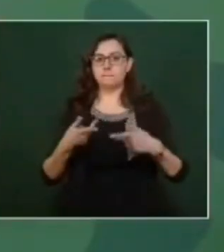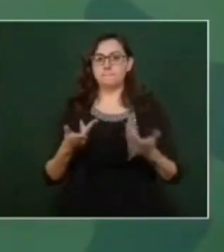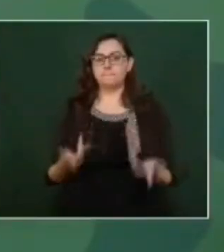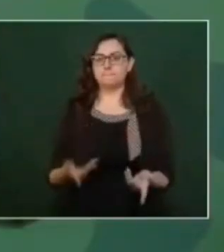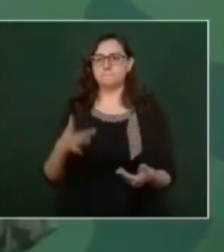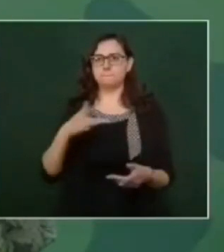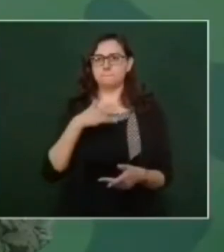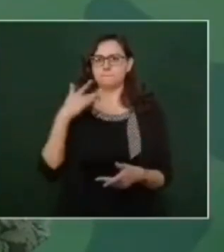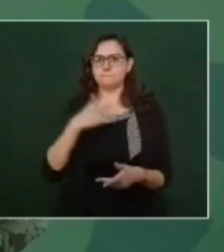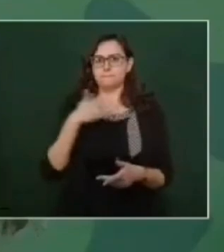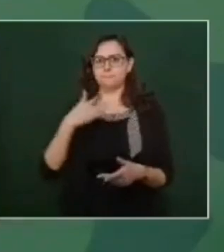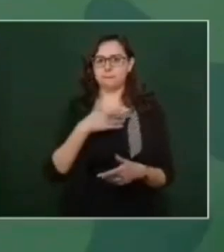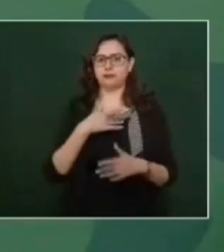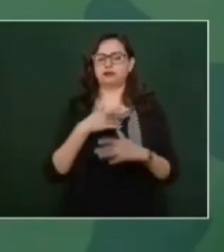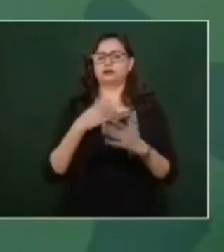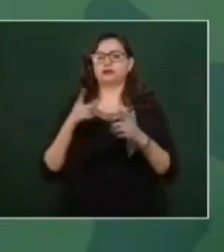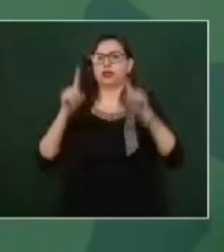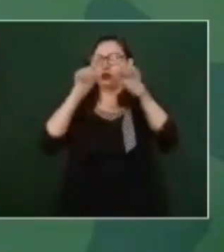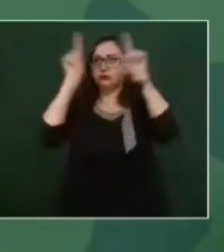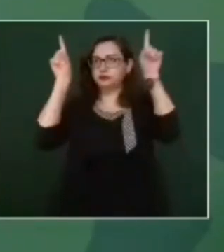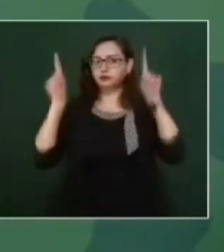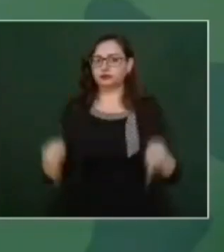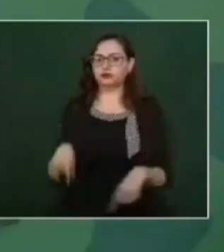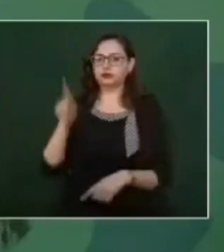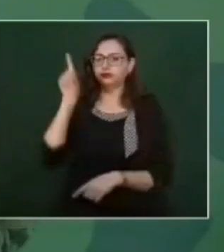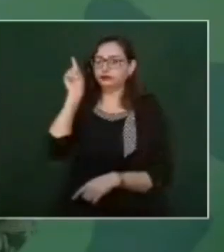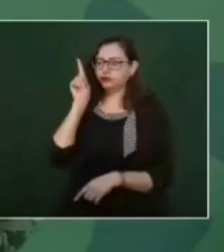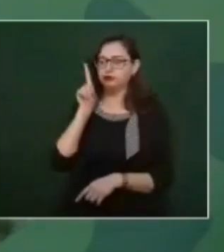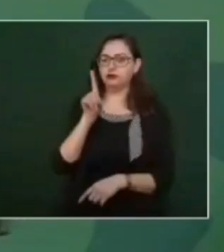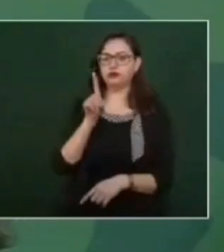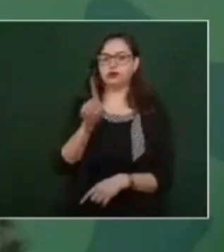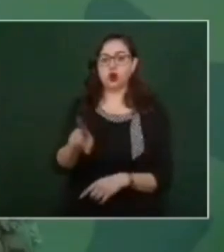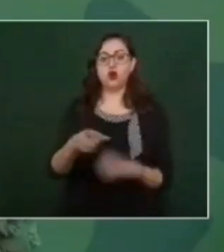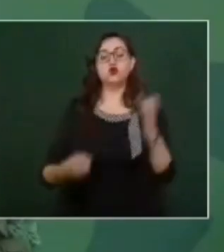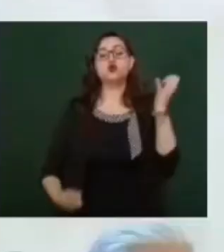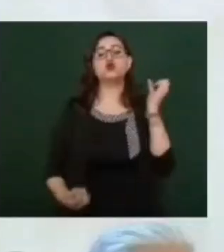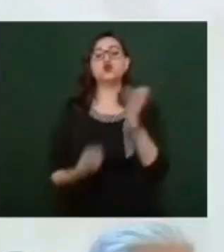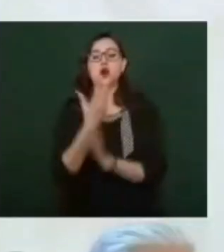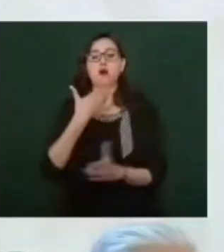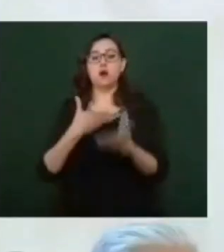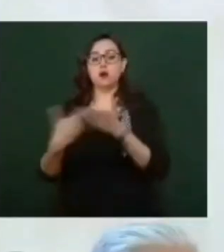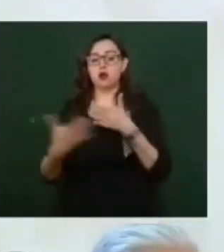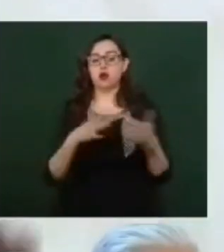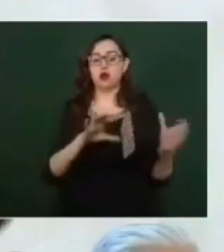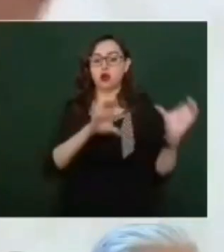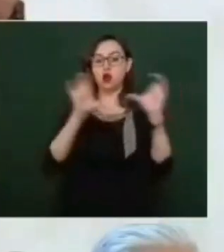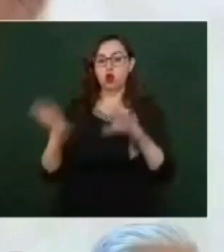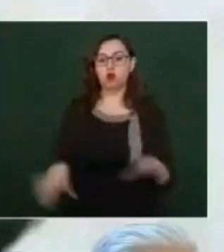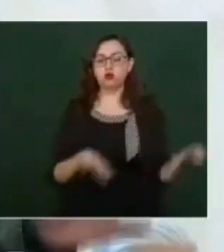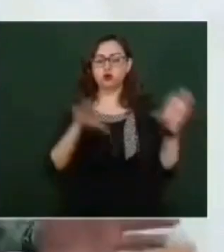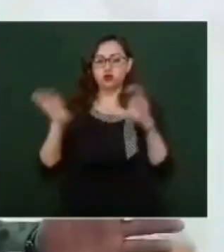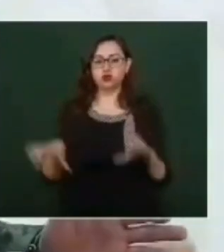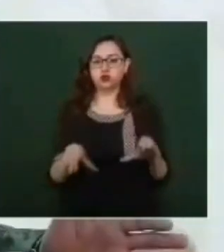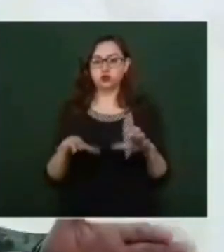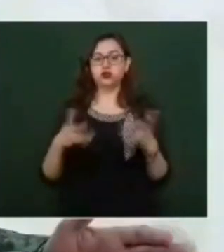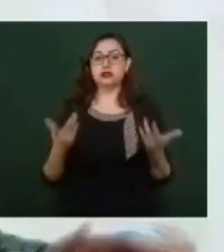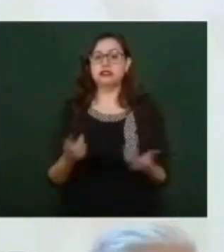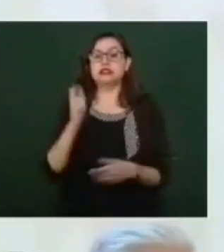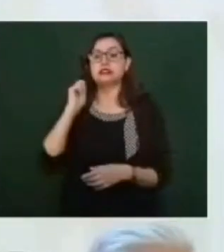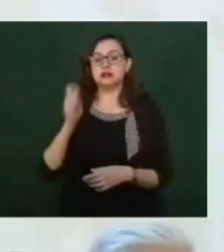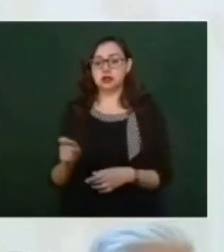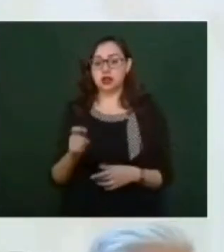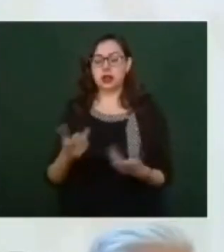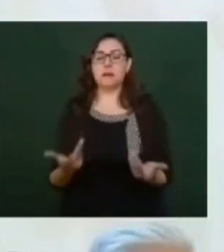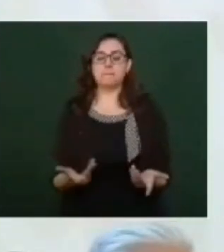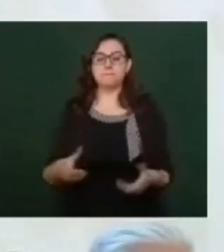no de rayos X para la revisión, sino de tomógrafos computarizados que permiten a los pasajeros poner solamente su